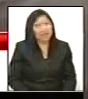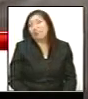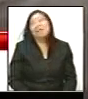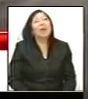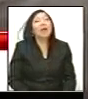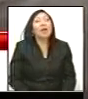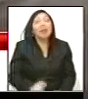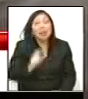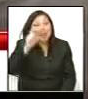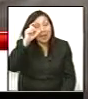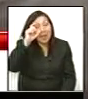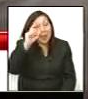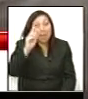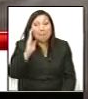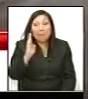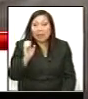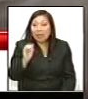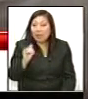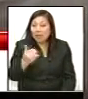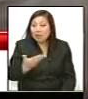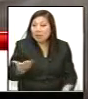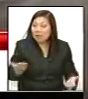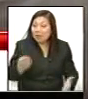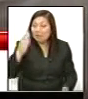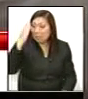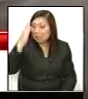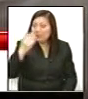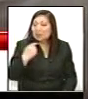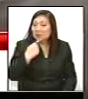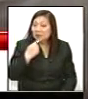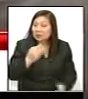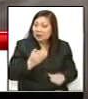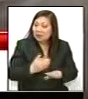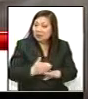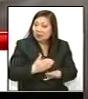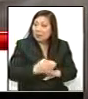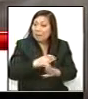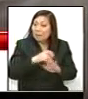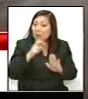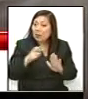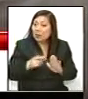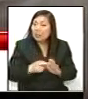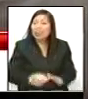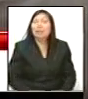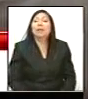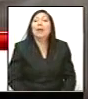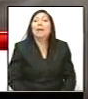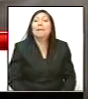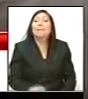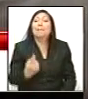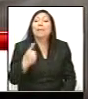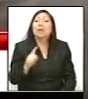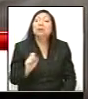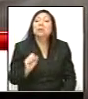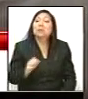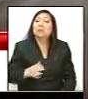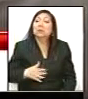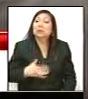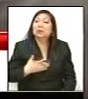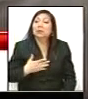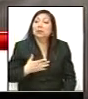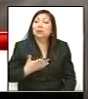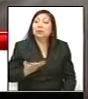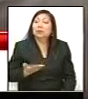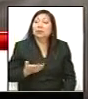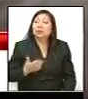Bedoya, impulsado por el presidente Belaúnde, quiso desarrollar este proyecto para posibilitar el tren,